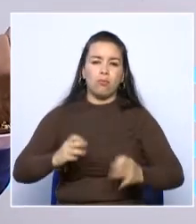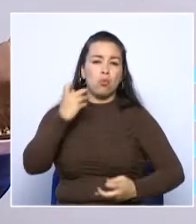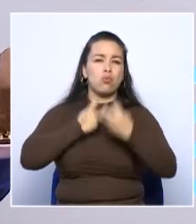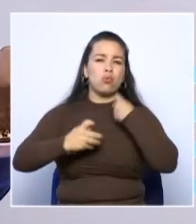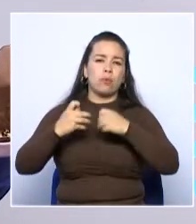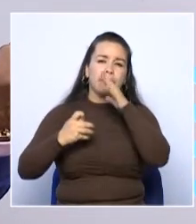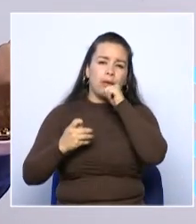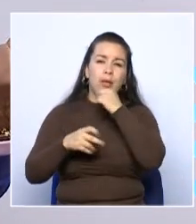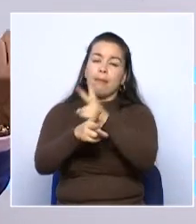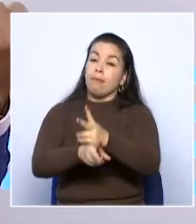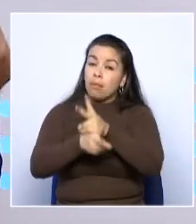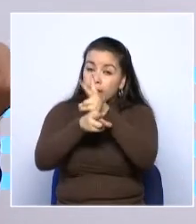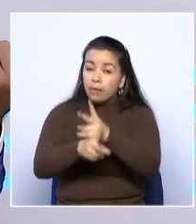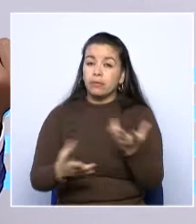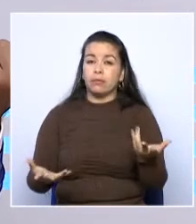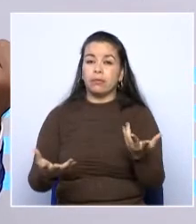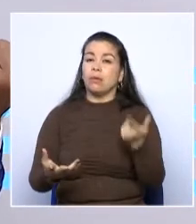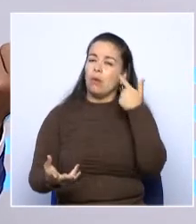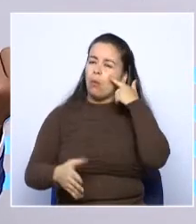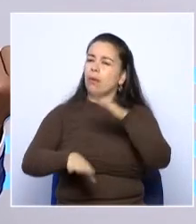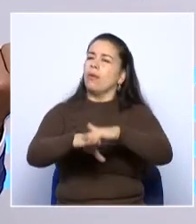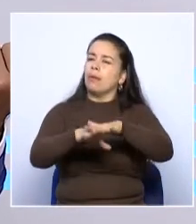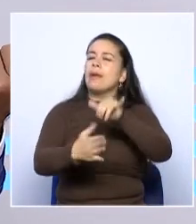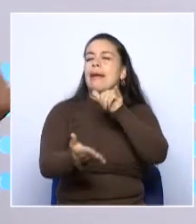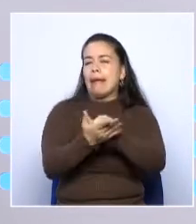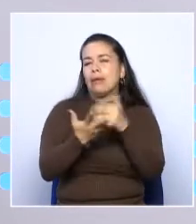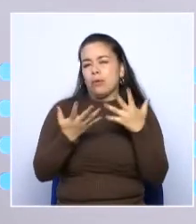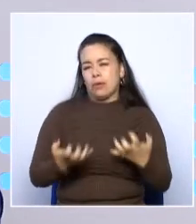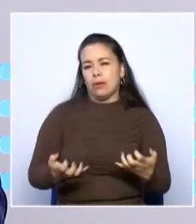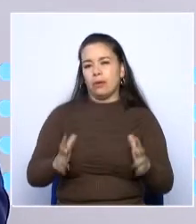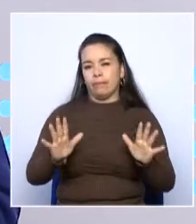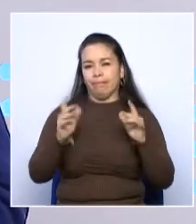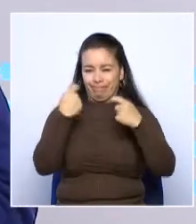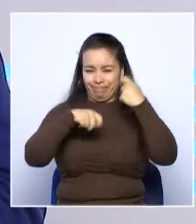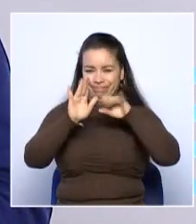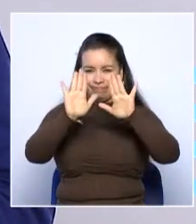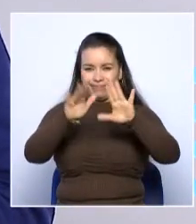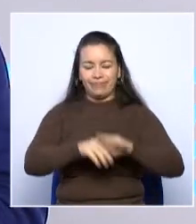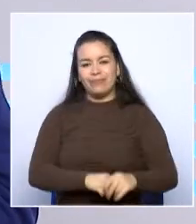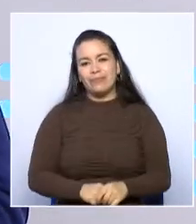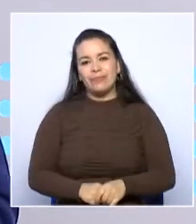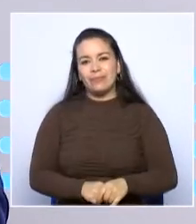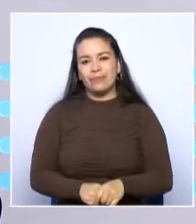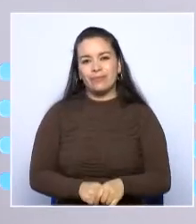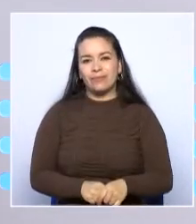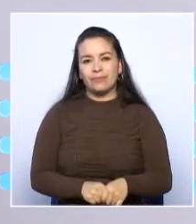en prevención. Y a eso es lo que queremos con este modelo de salud. Ya regresamos.